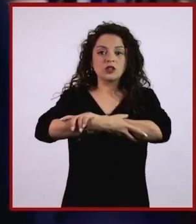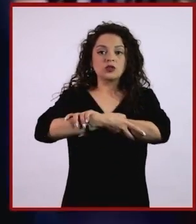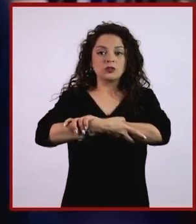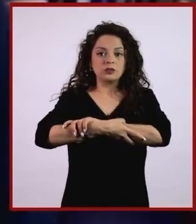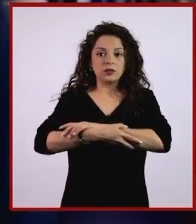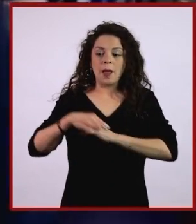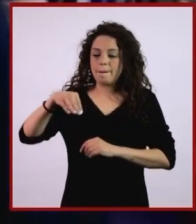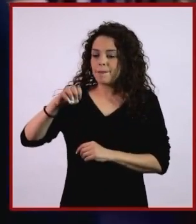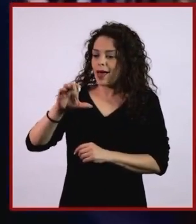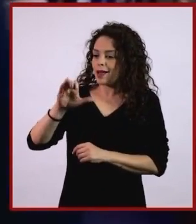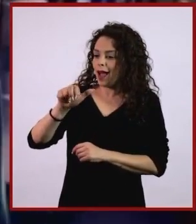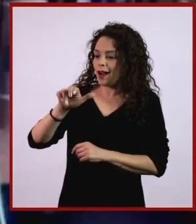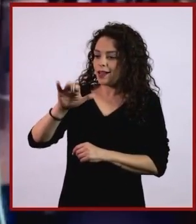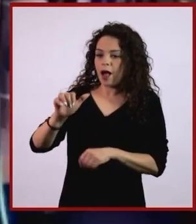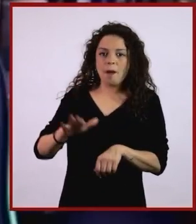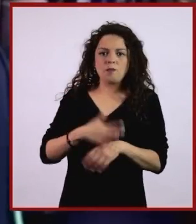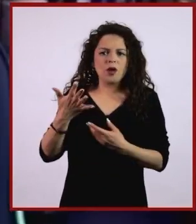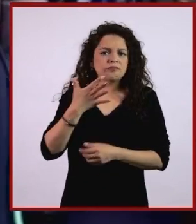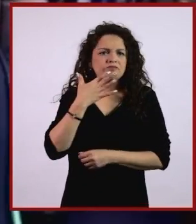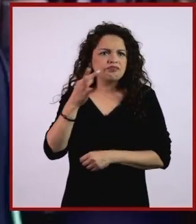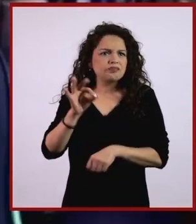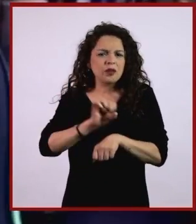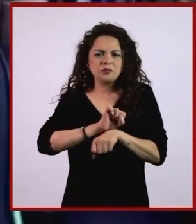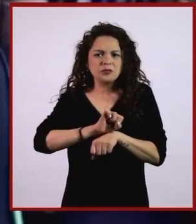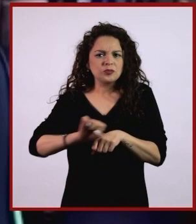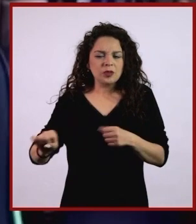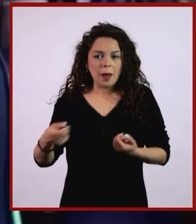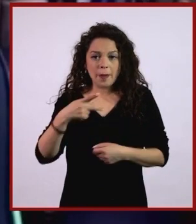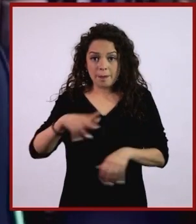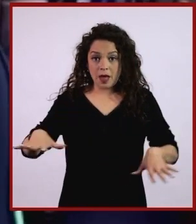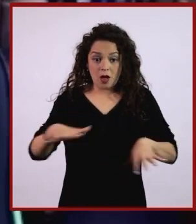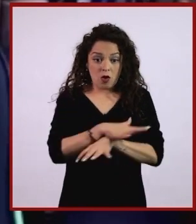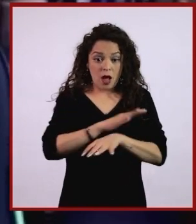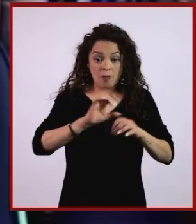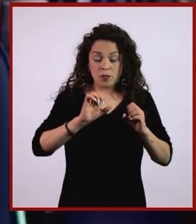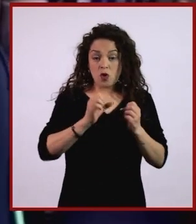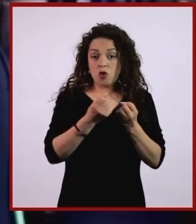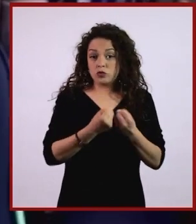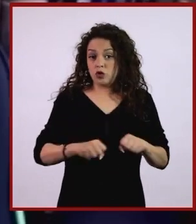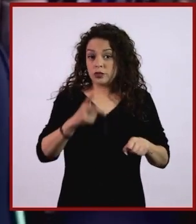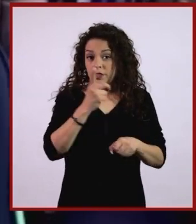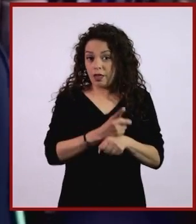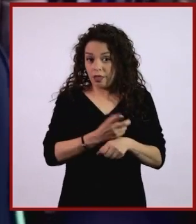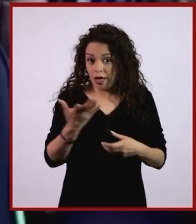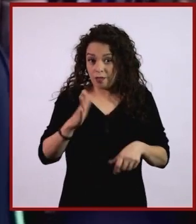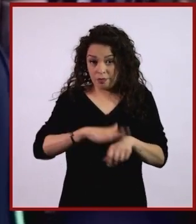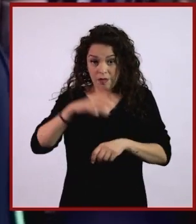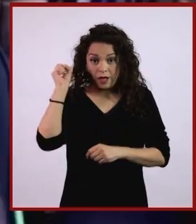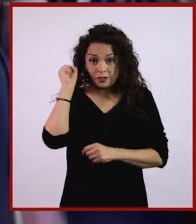solidaridad mecánica, porque era muy simple, y que en cambio las sociedades más complejas